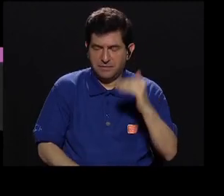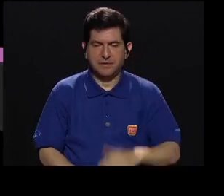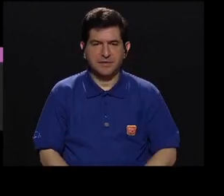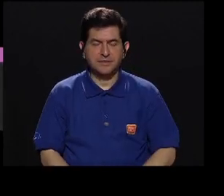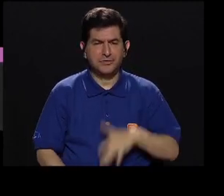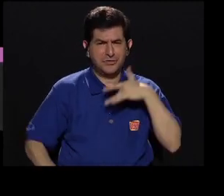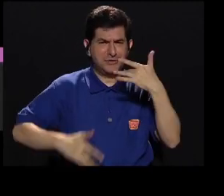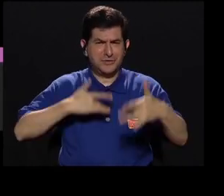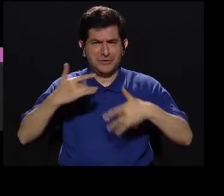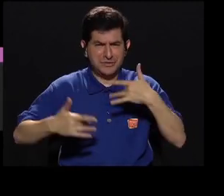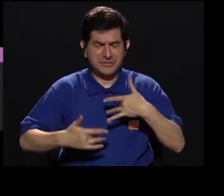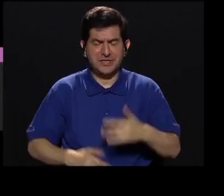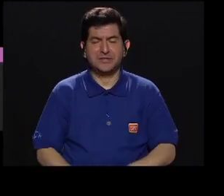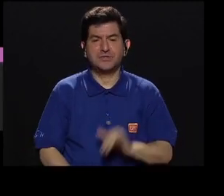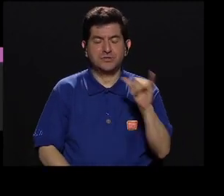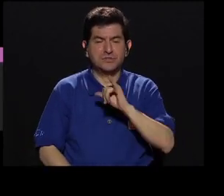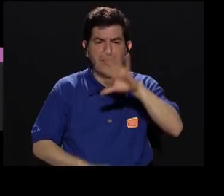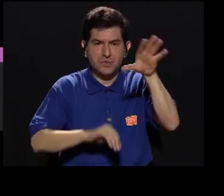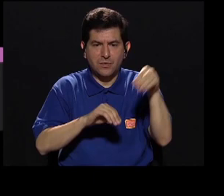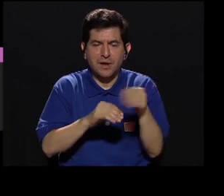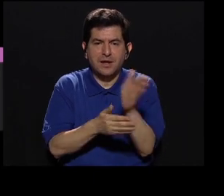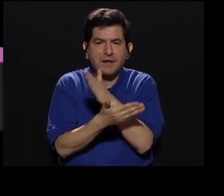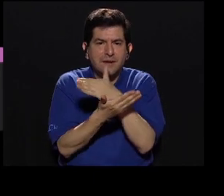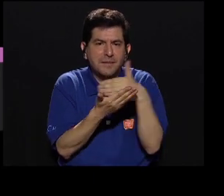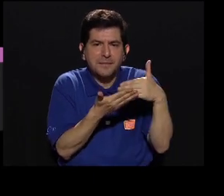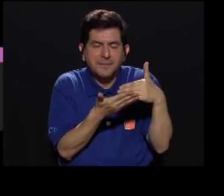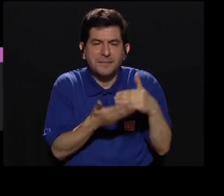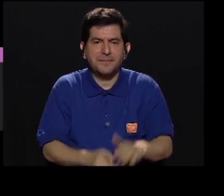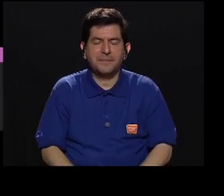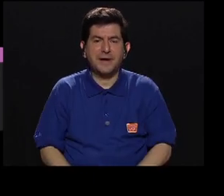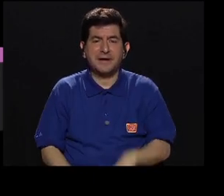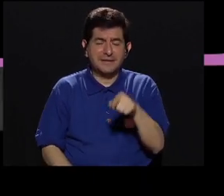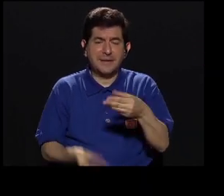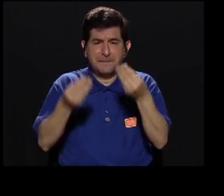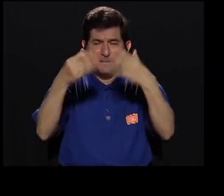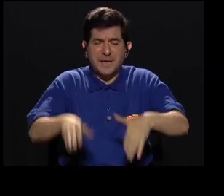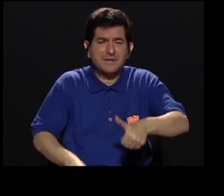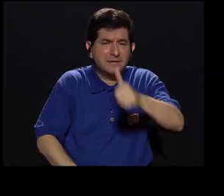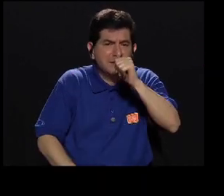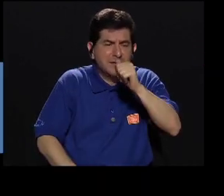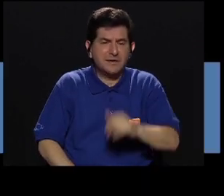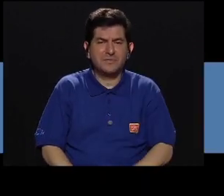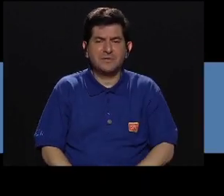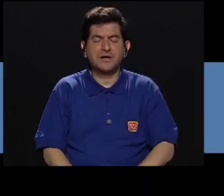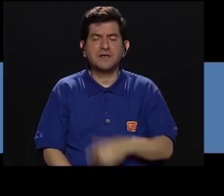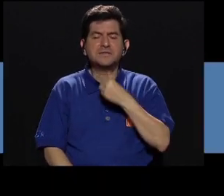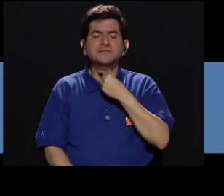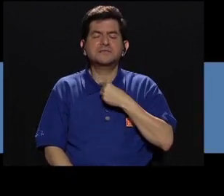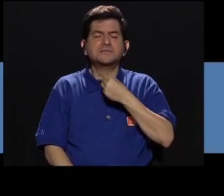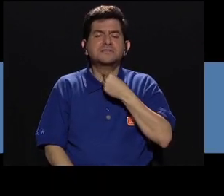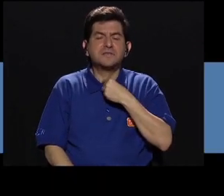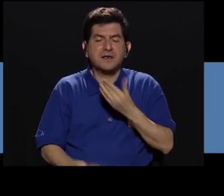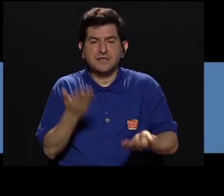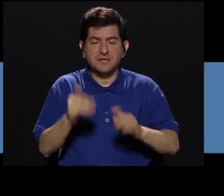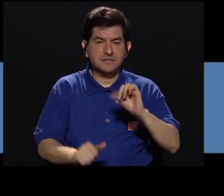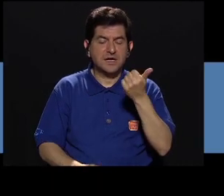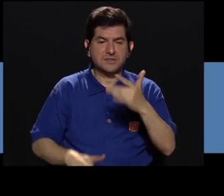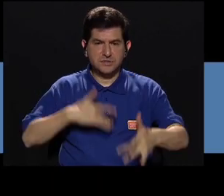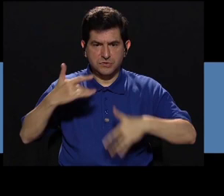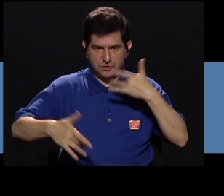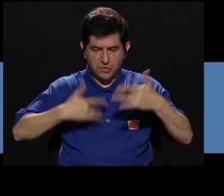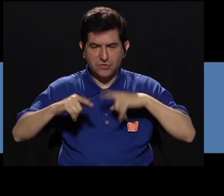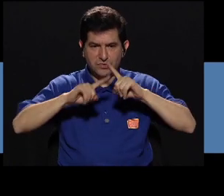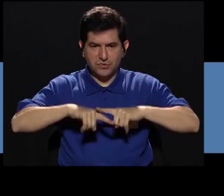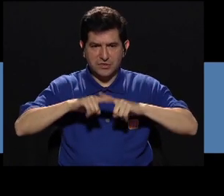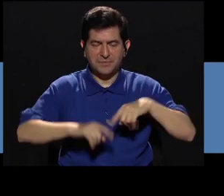los síntomas se asuman también a la parte de deshidratación la sed puede haber otros síntomas